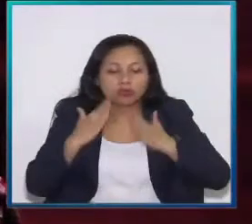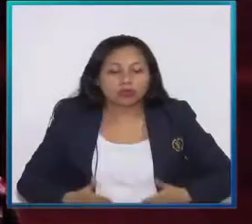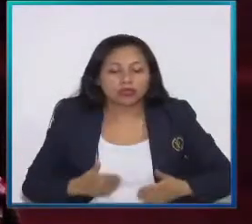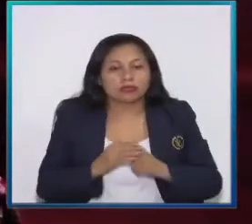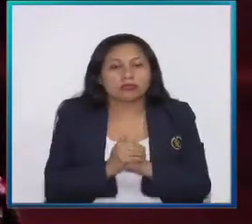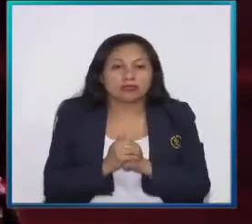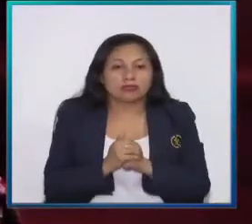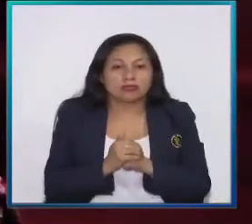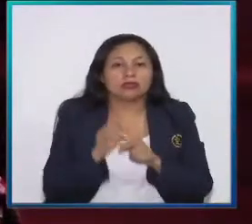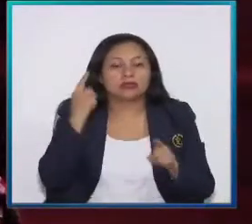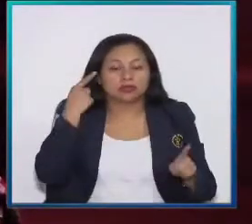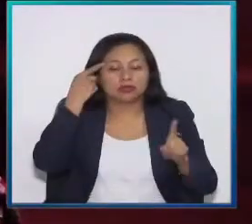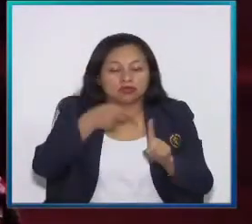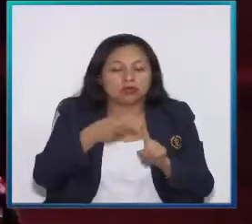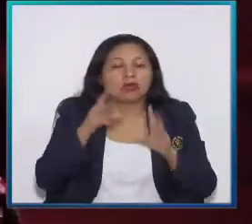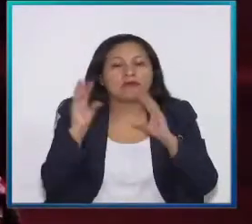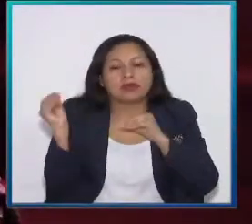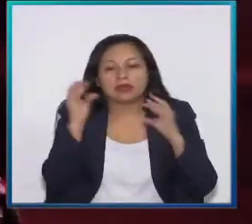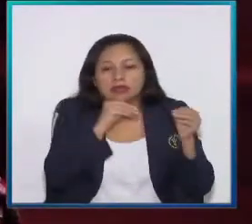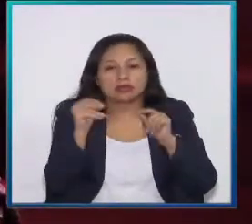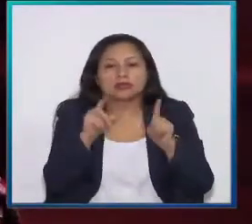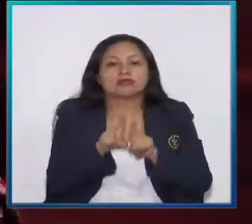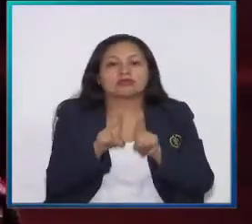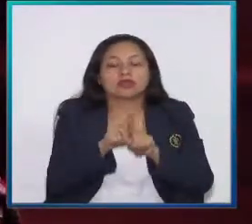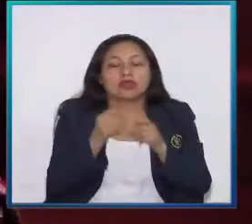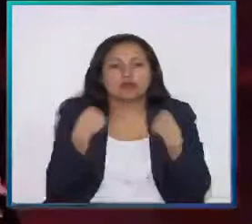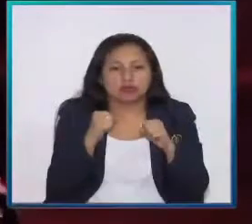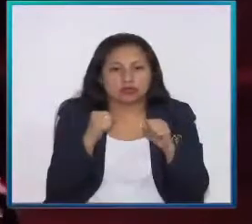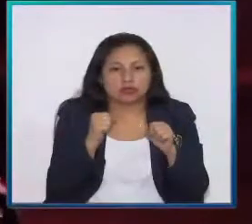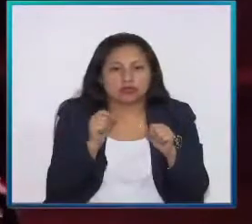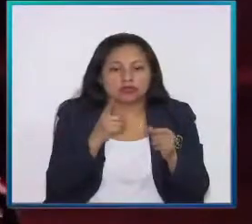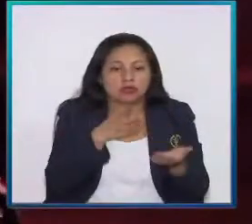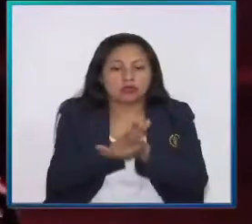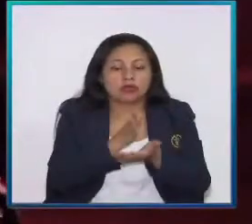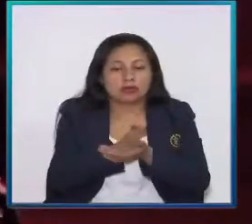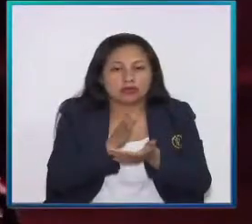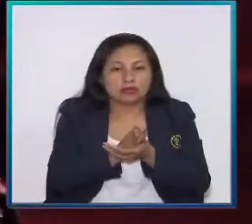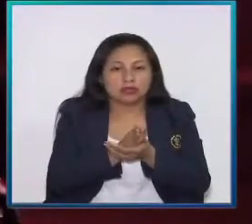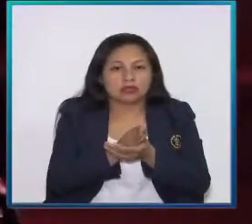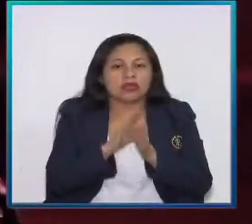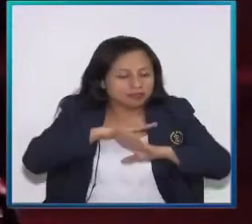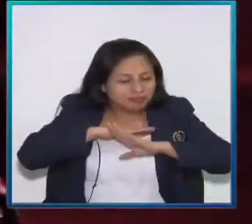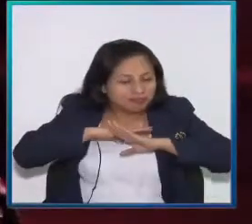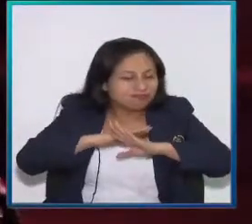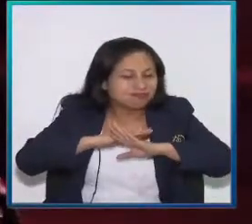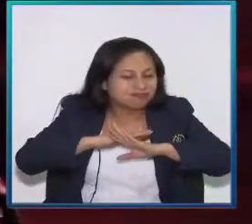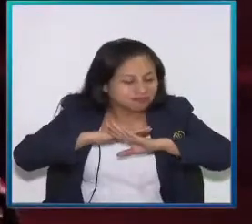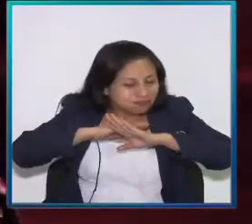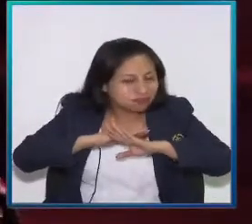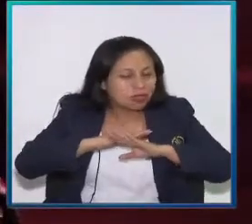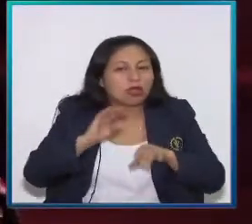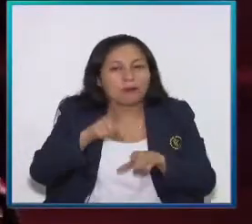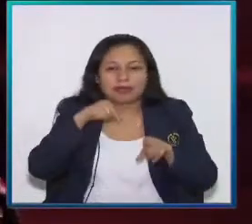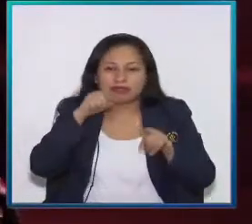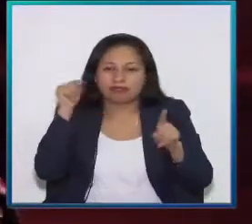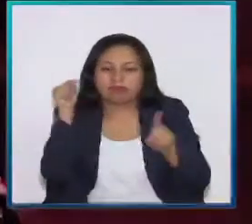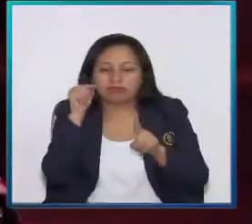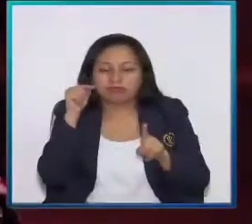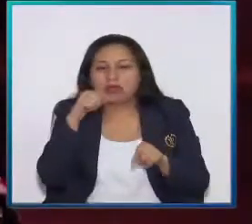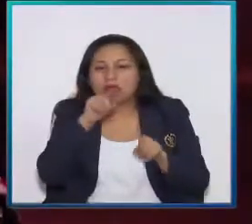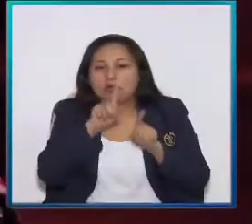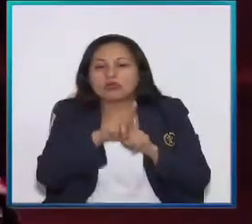humanos. Estamos hablando de los que ejercen sus derechos en las resistencias en contra de